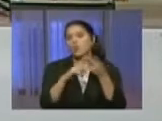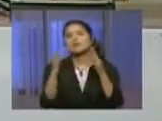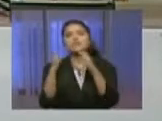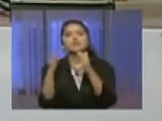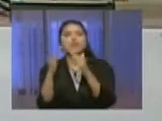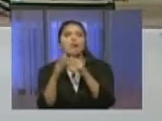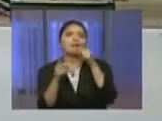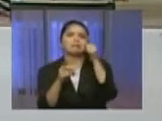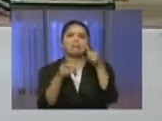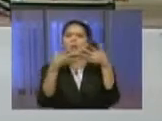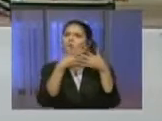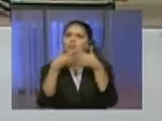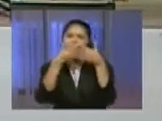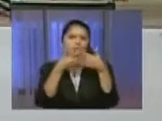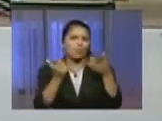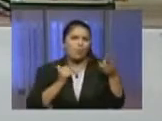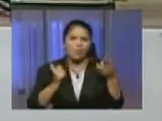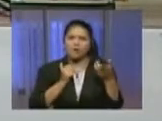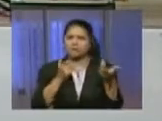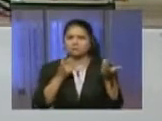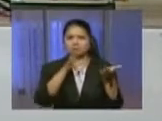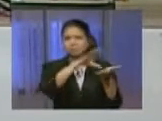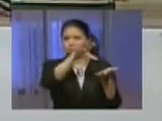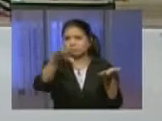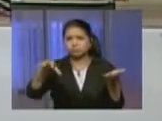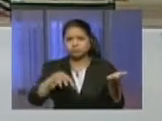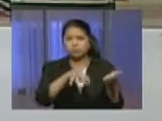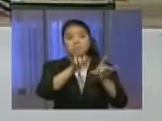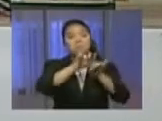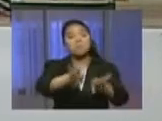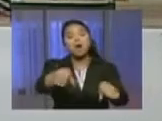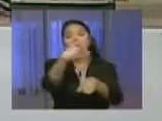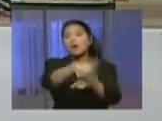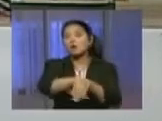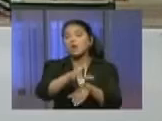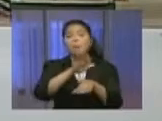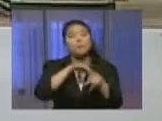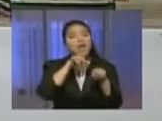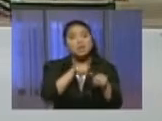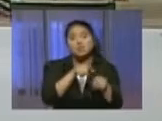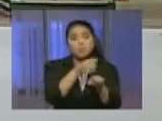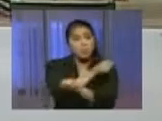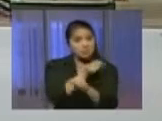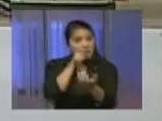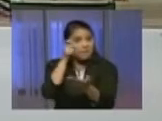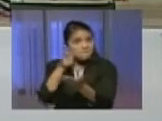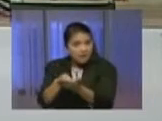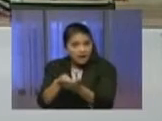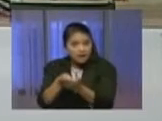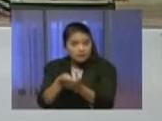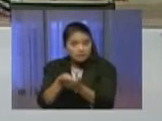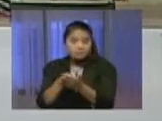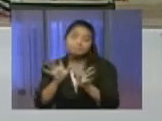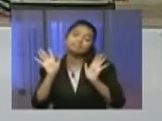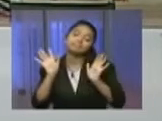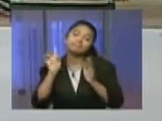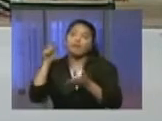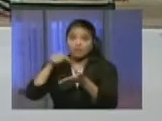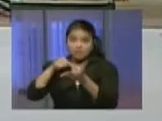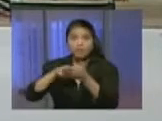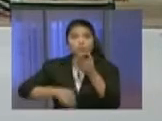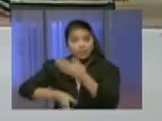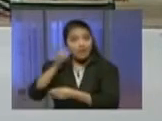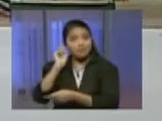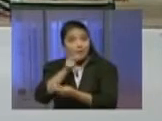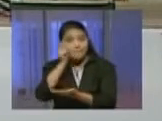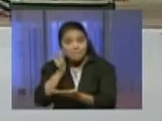Boston de su apartamento en Detroit y los lanzan para las calles porque no pueden pagar la hipoteca y quedan de la hipoteca